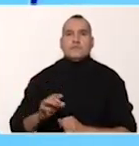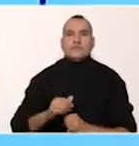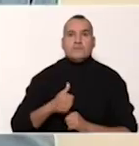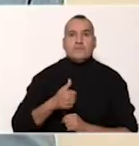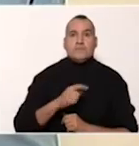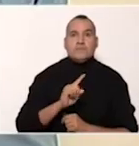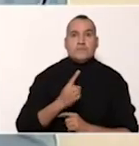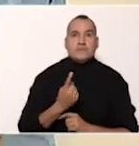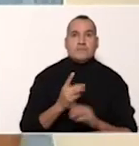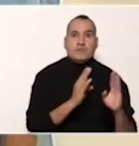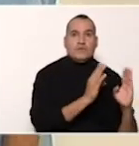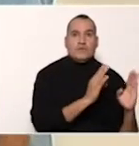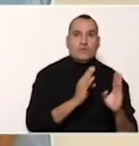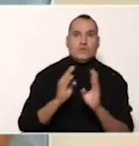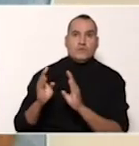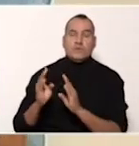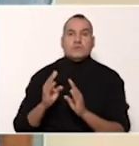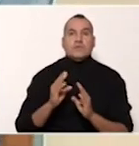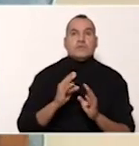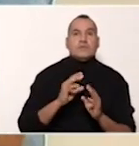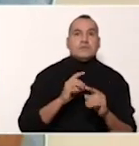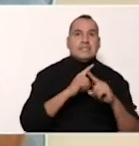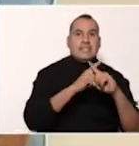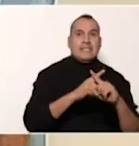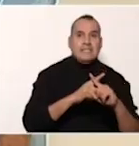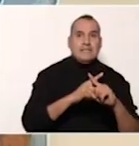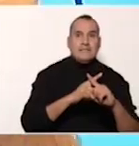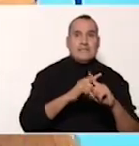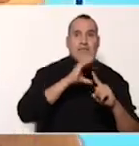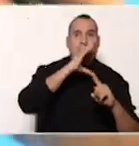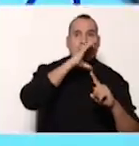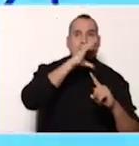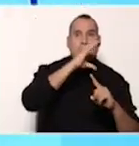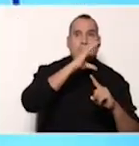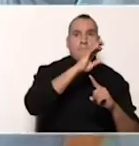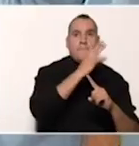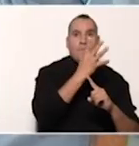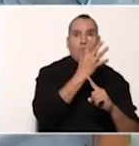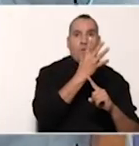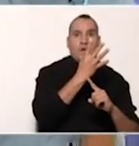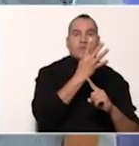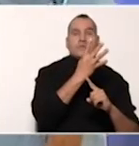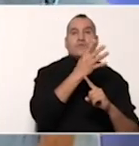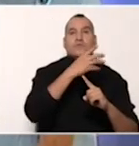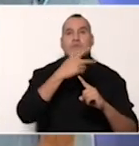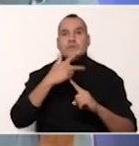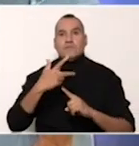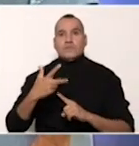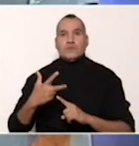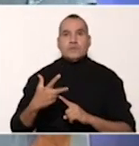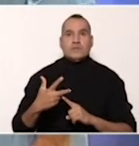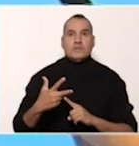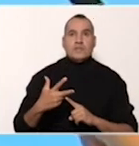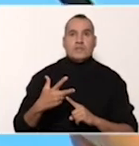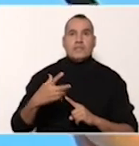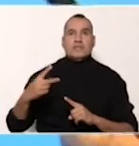este está ordenado decreciente porque está desde el grado del polinomio hasta el